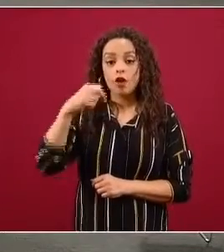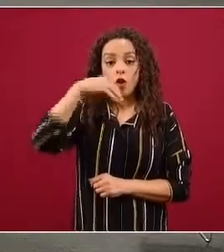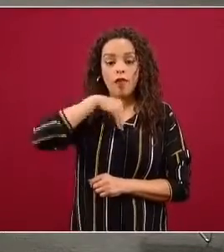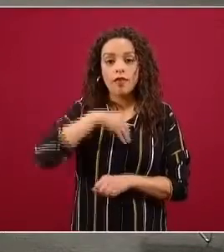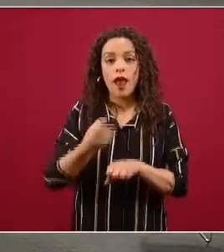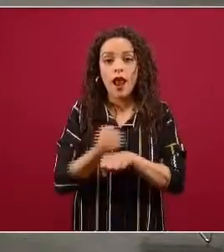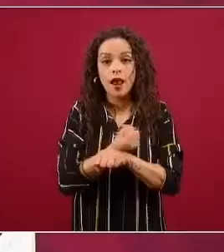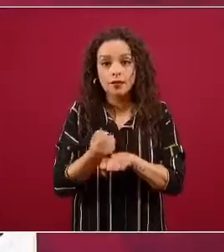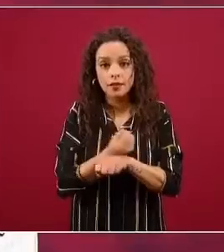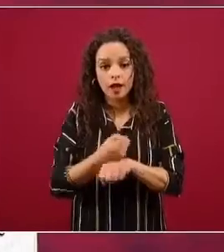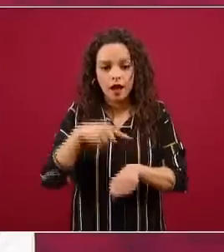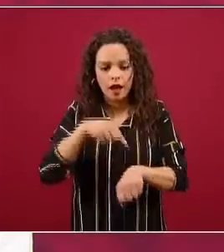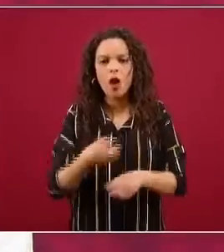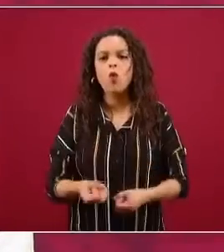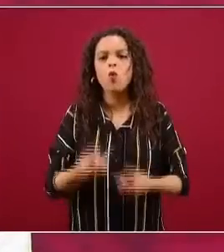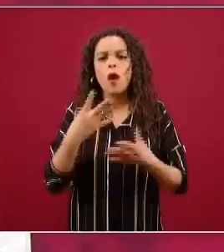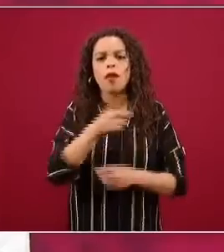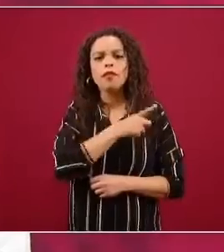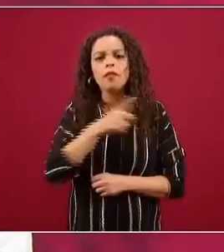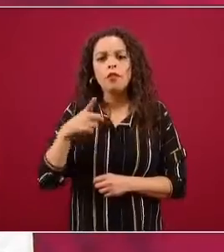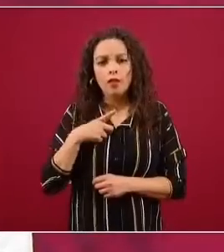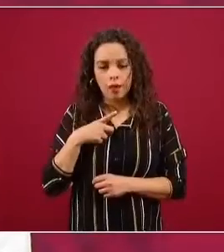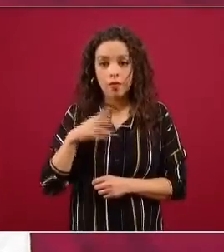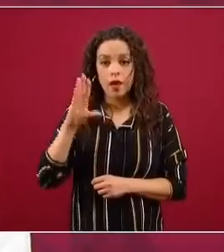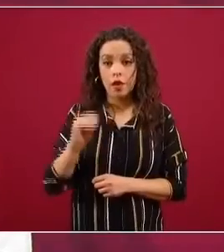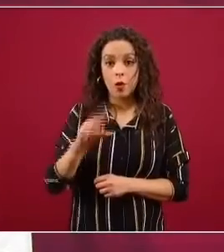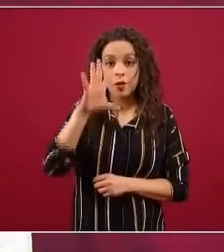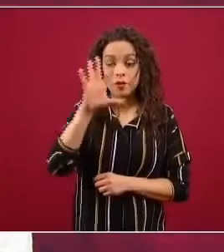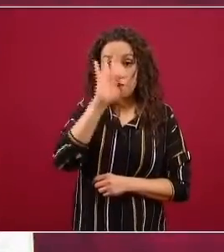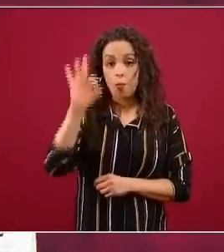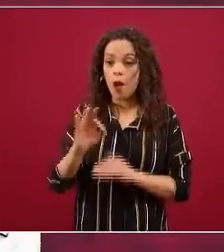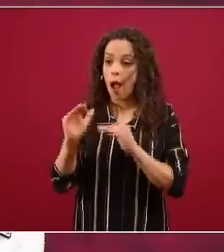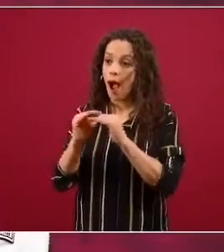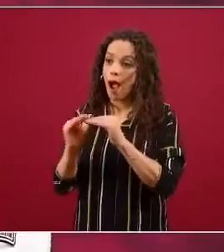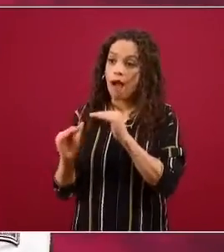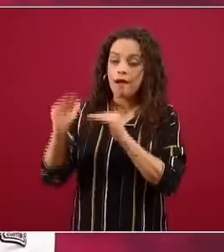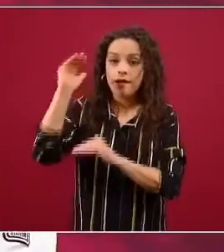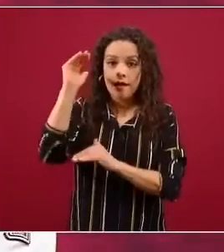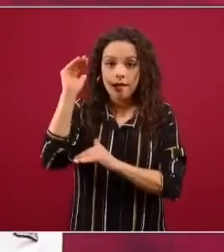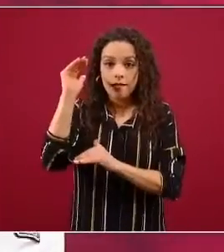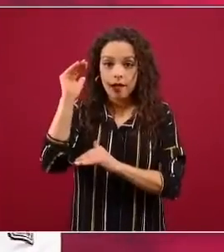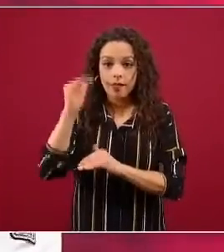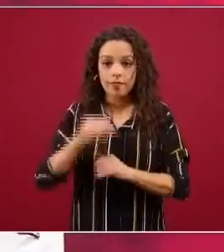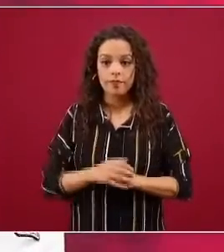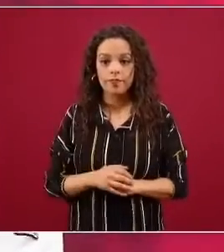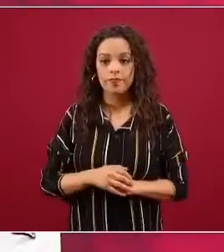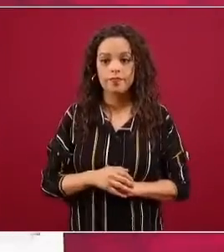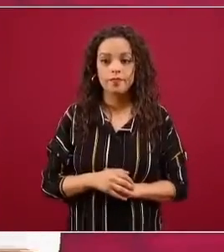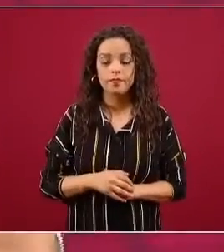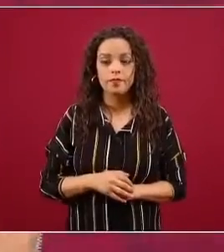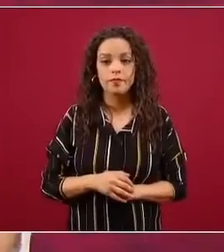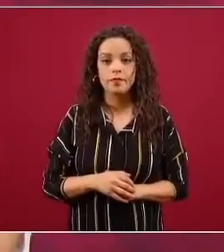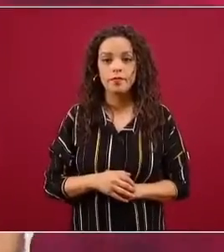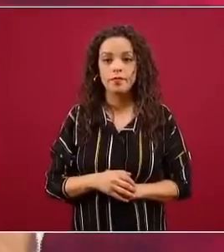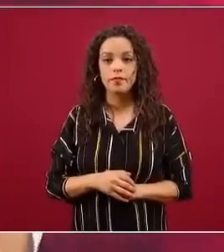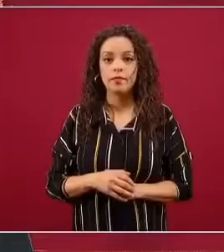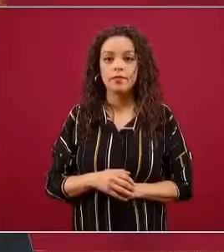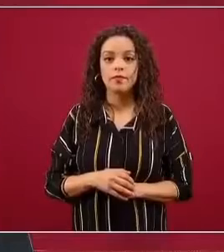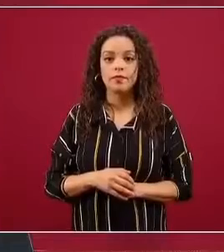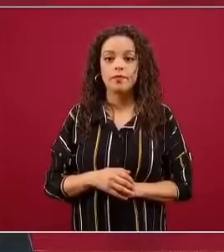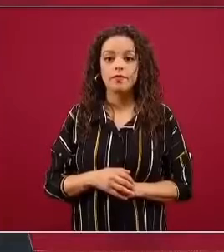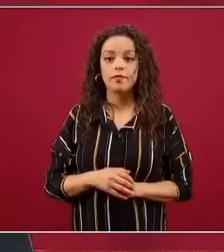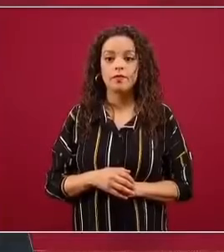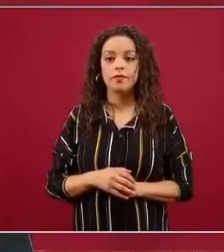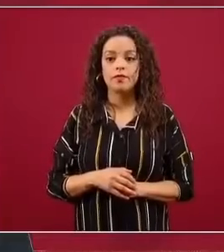una saturación de oxígeno mayor al 95%. Esto suele ser menor en zonas de